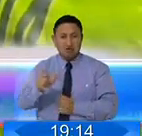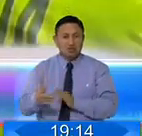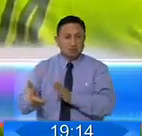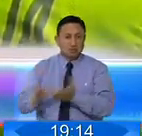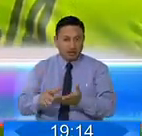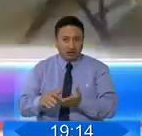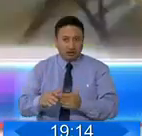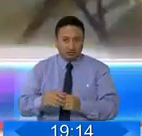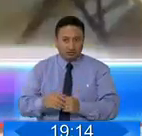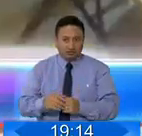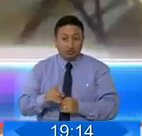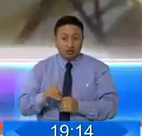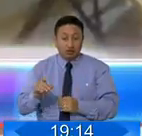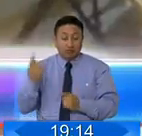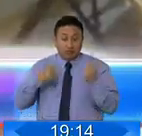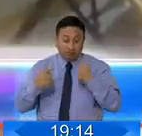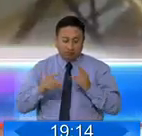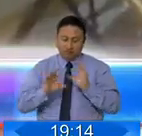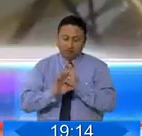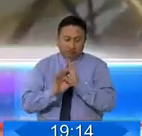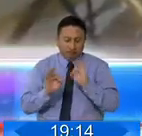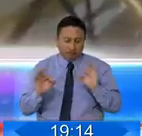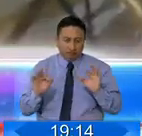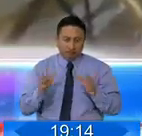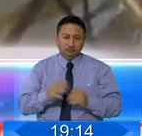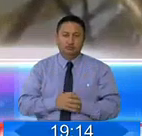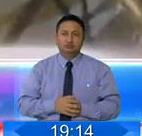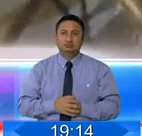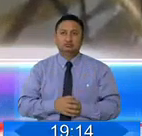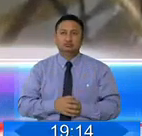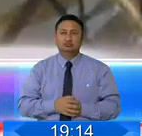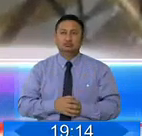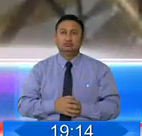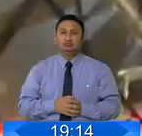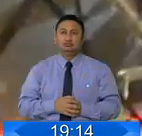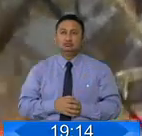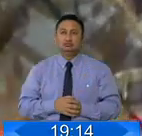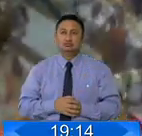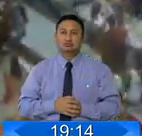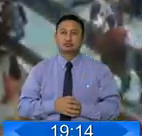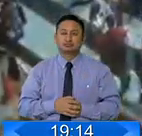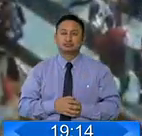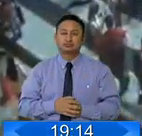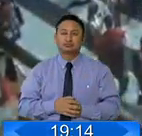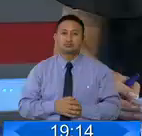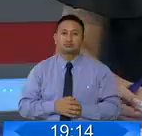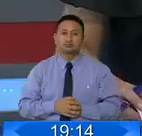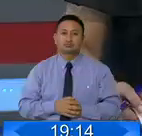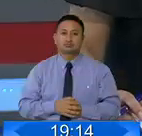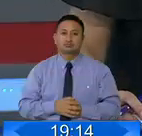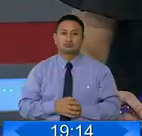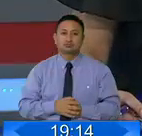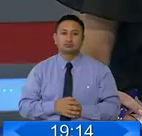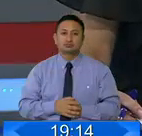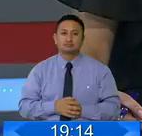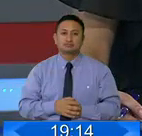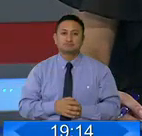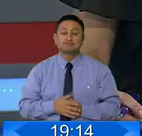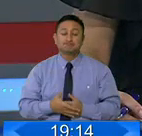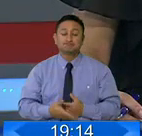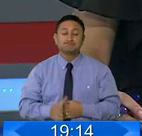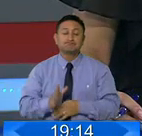personas fallecidas o con heridas de gravedad, informó José Morales. Y el